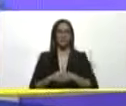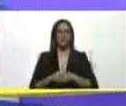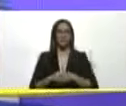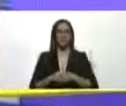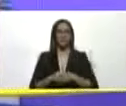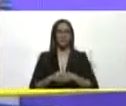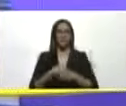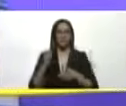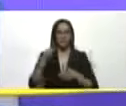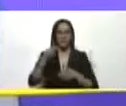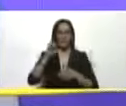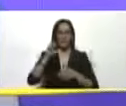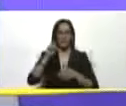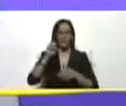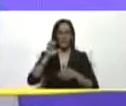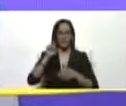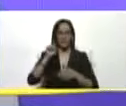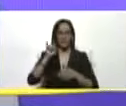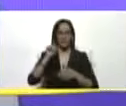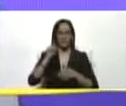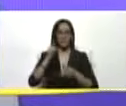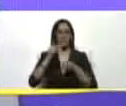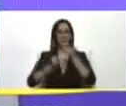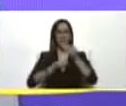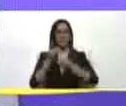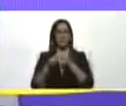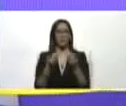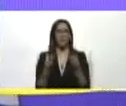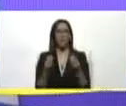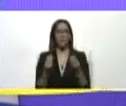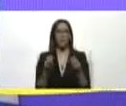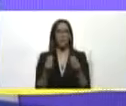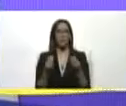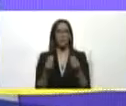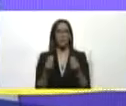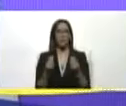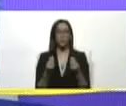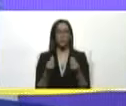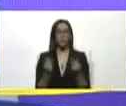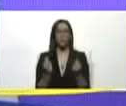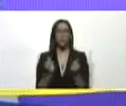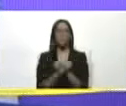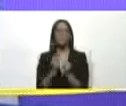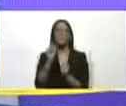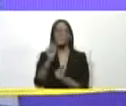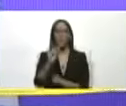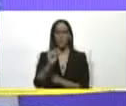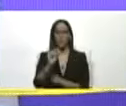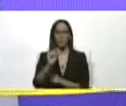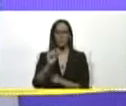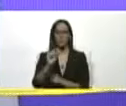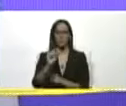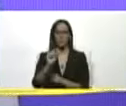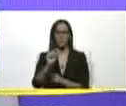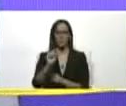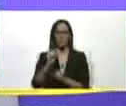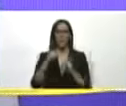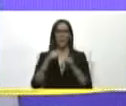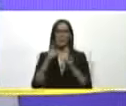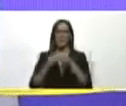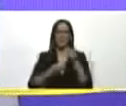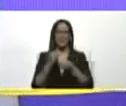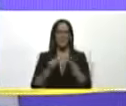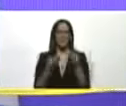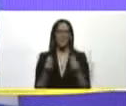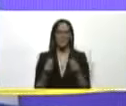Génesis haciendo mucho con poco con poco pero haciendo